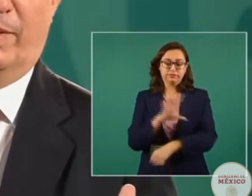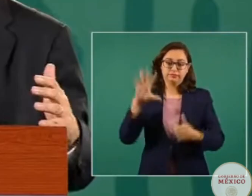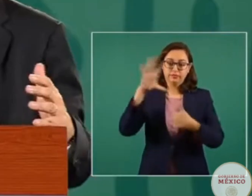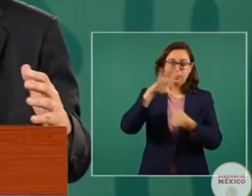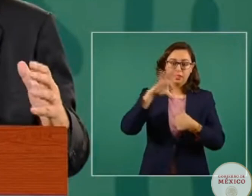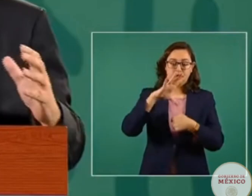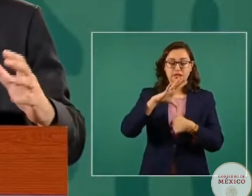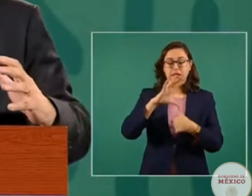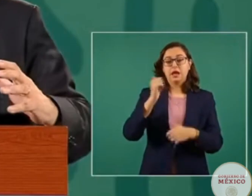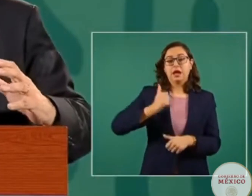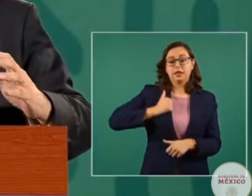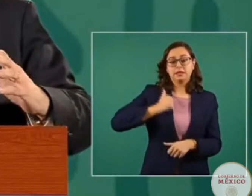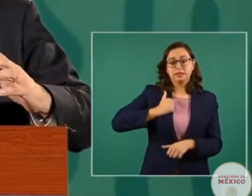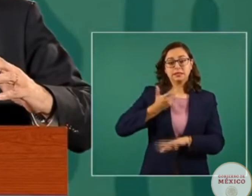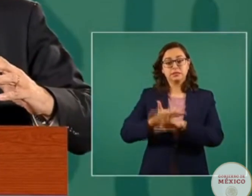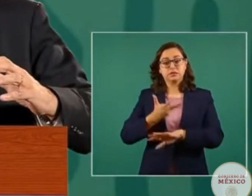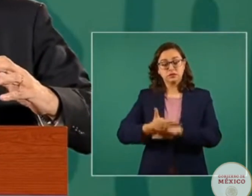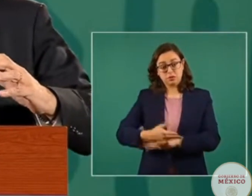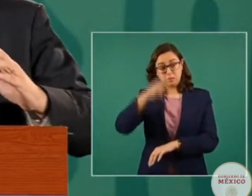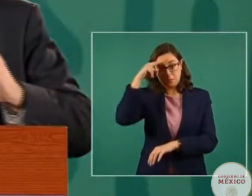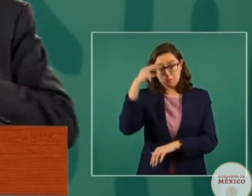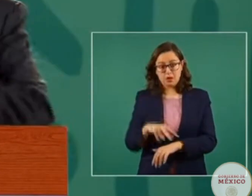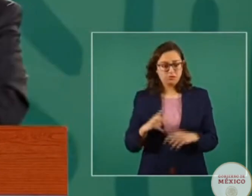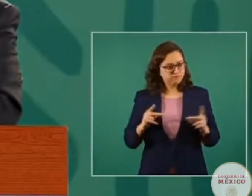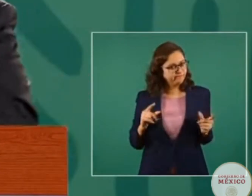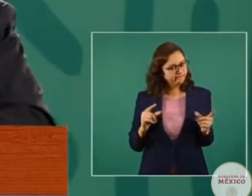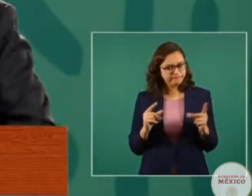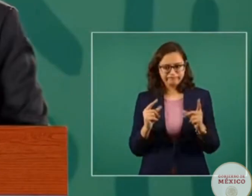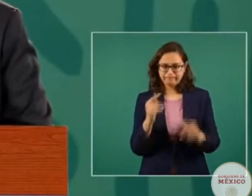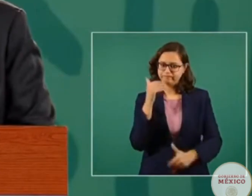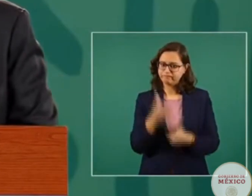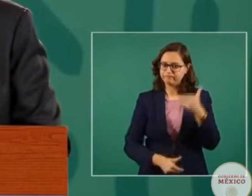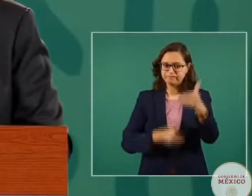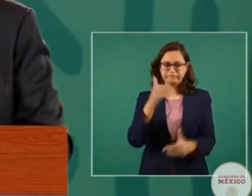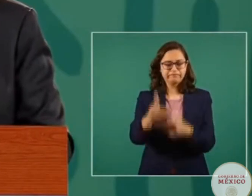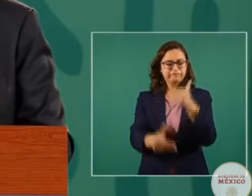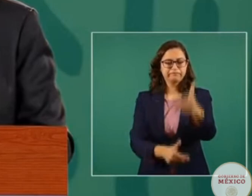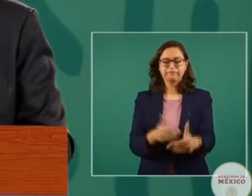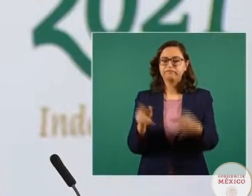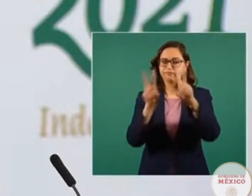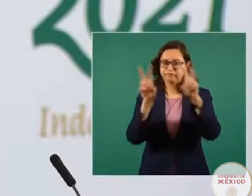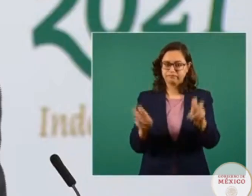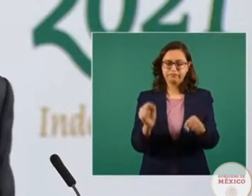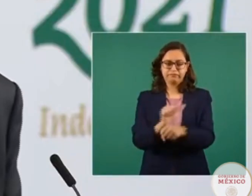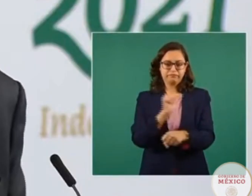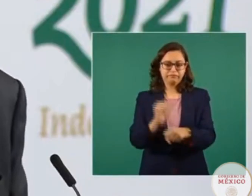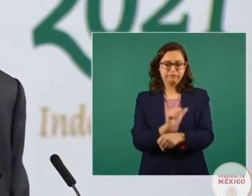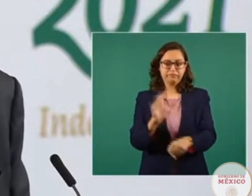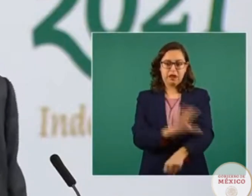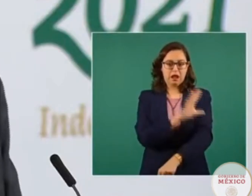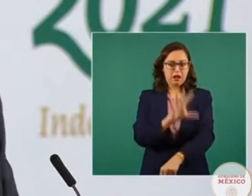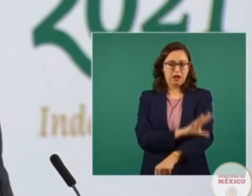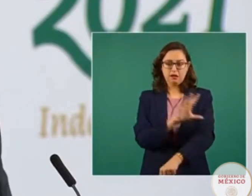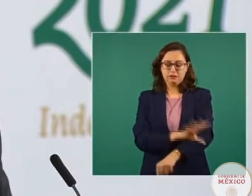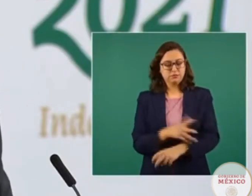Unidos y México, seamos los que tengamos el avance más significativo a nivel mundial, como hoy ya está ocurriendo, porque la